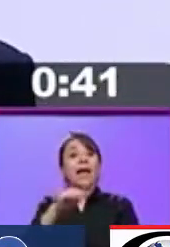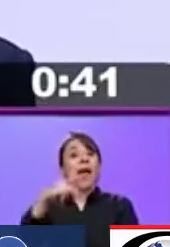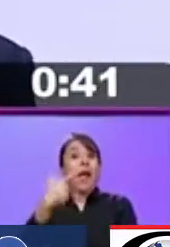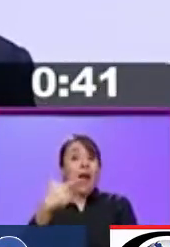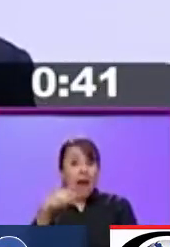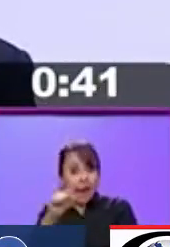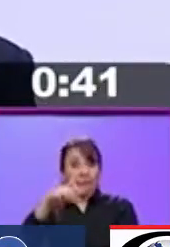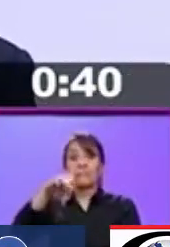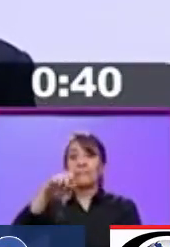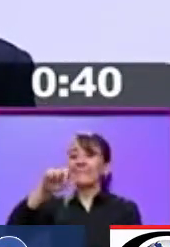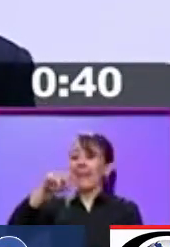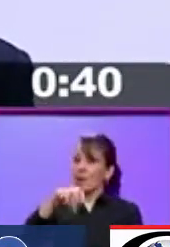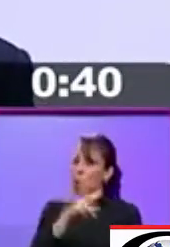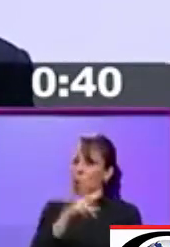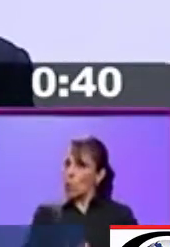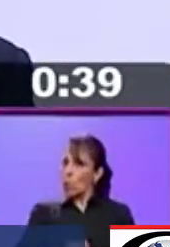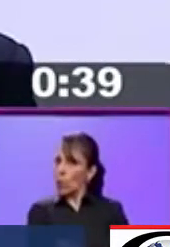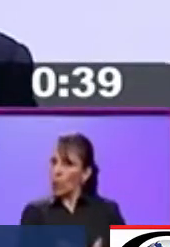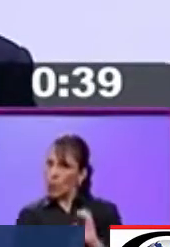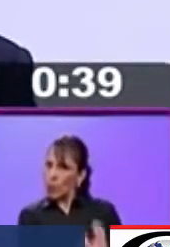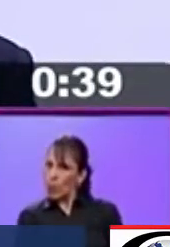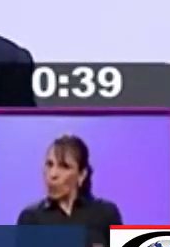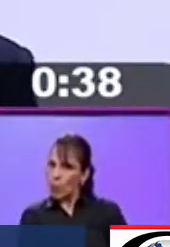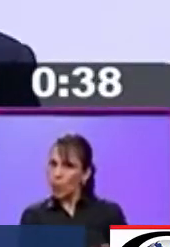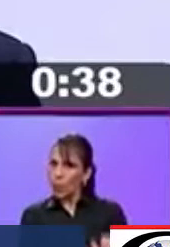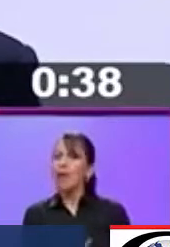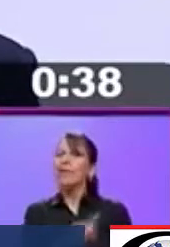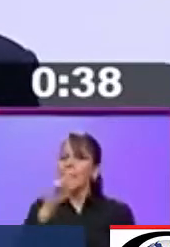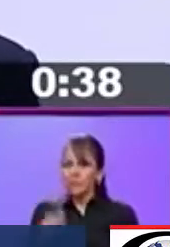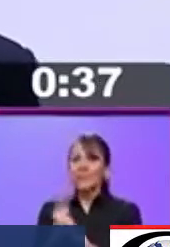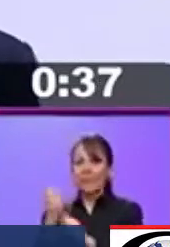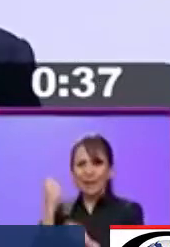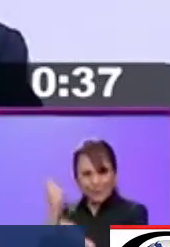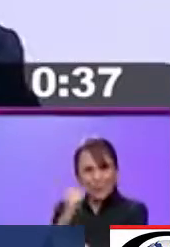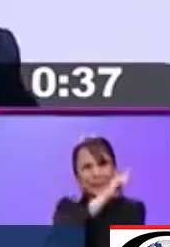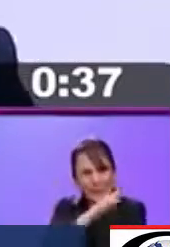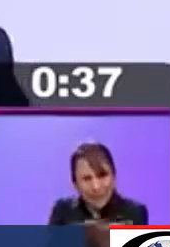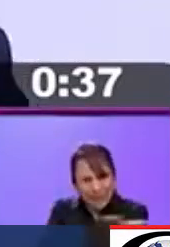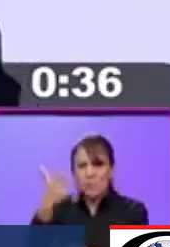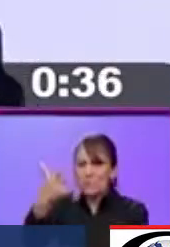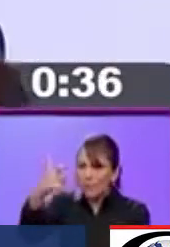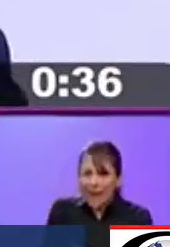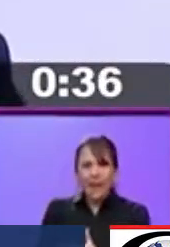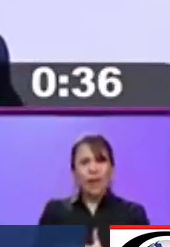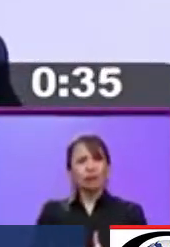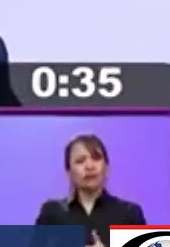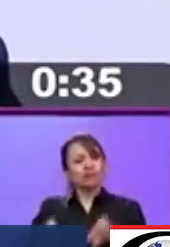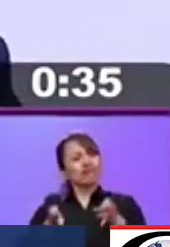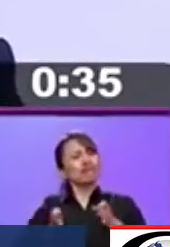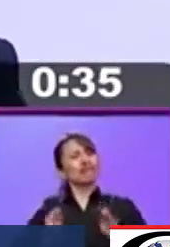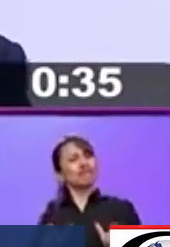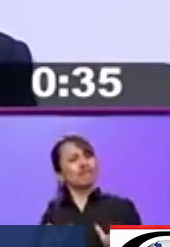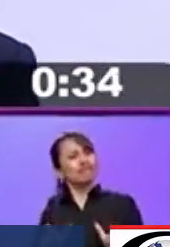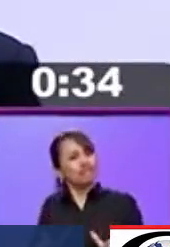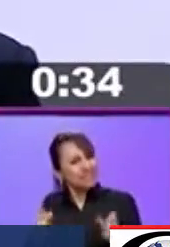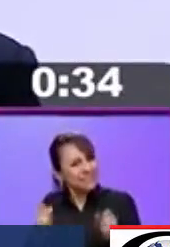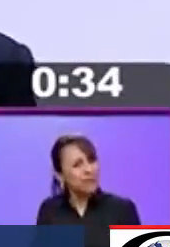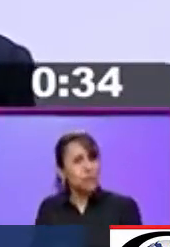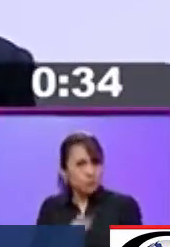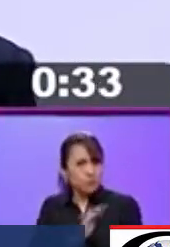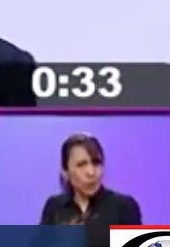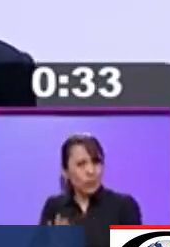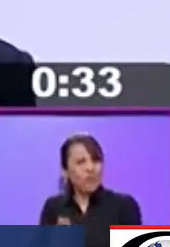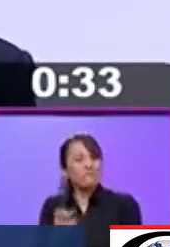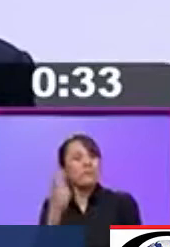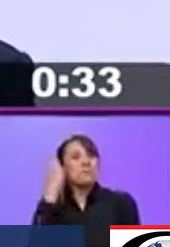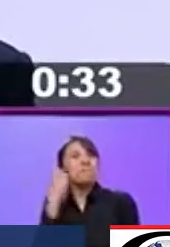muy concretas, ¿no? Y que estoy planteando, por ejemplo, el aumento a los policías al 50%, el